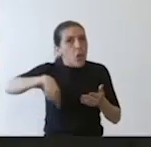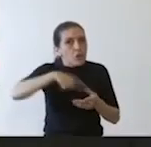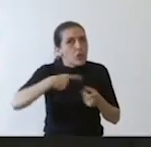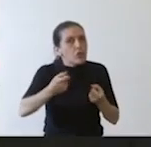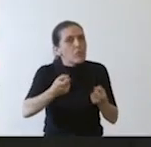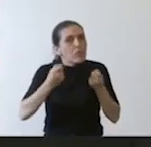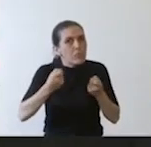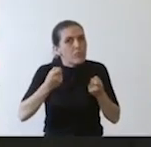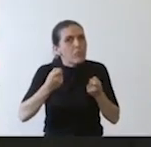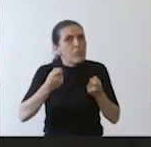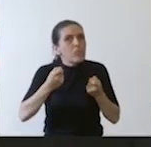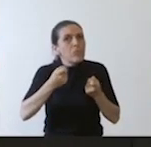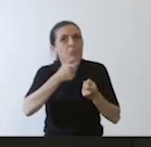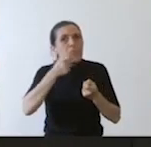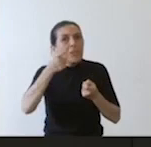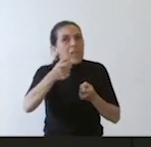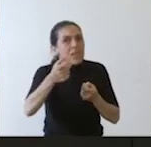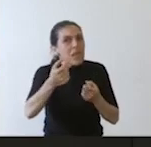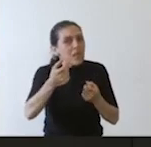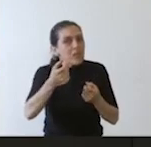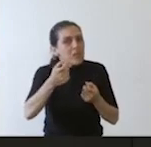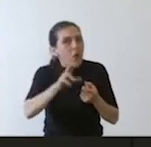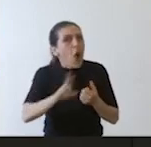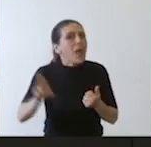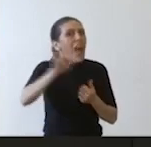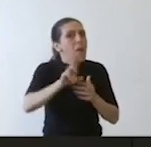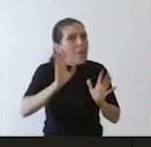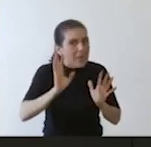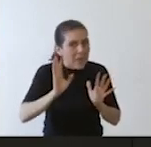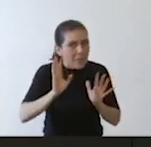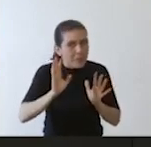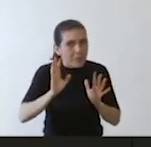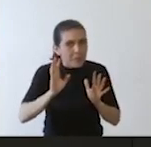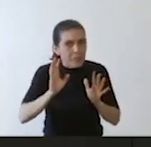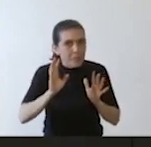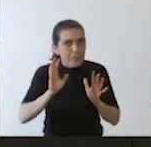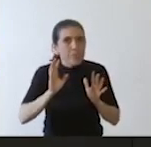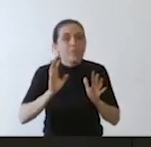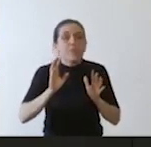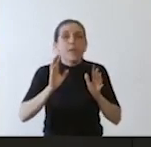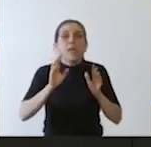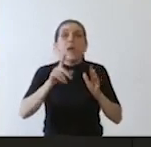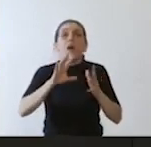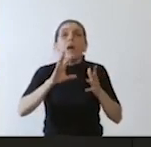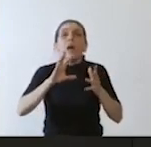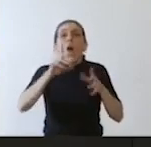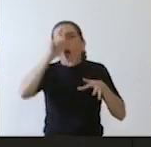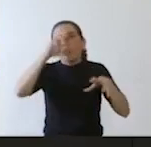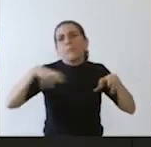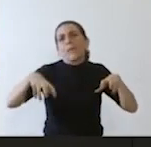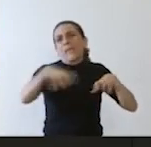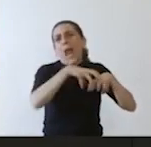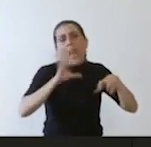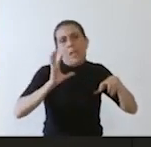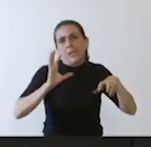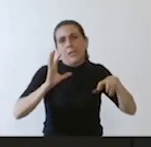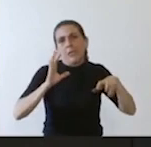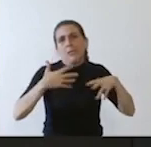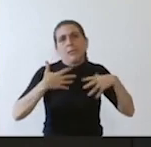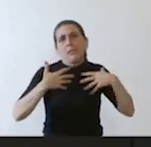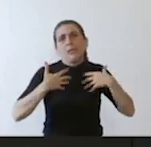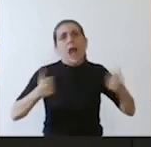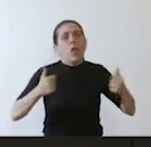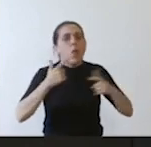necesitamos recalcar, es el sistema de salud, es el conocimiento y la difusión